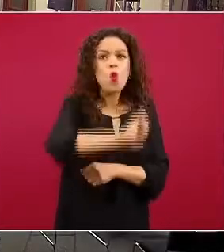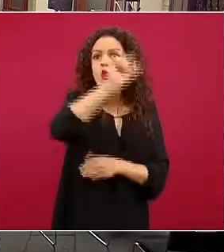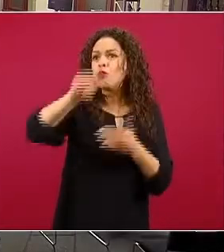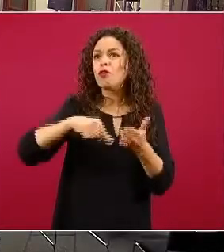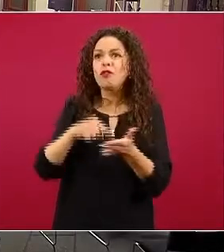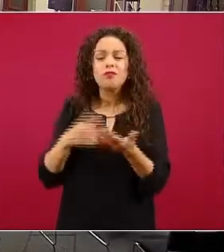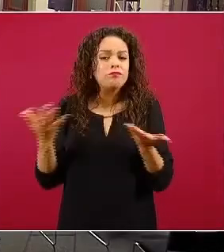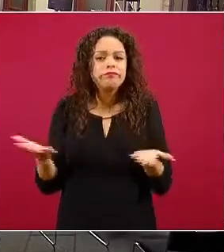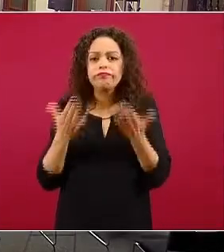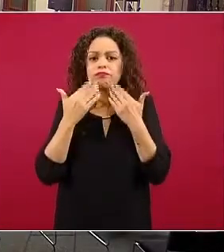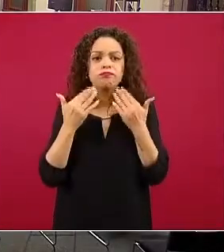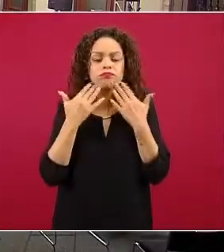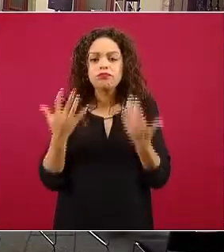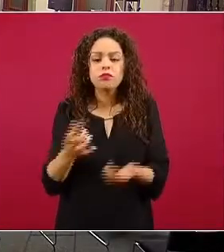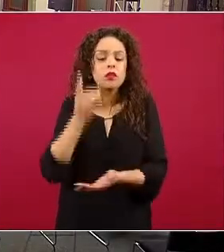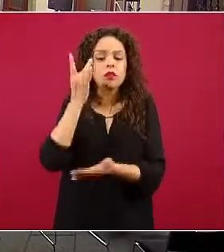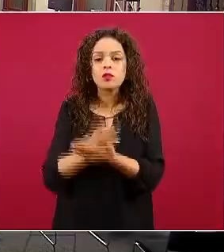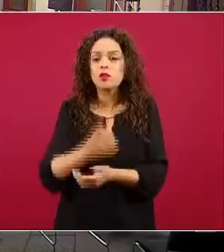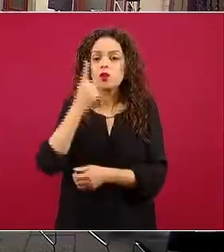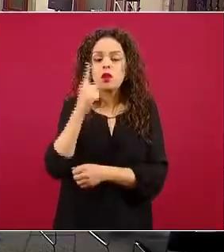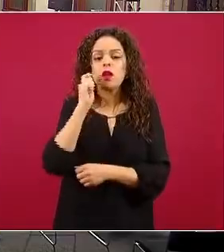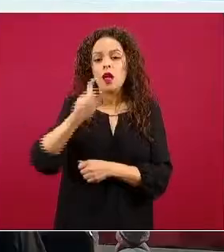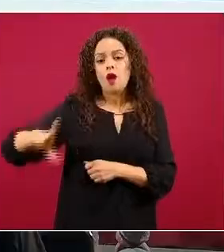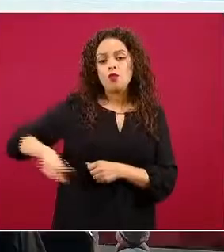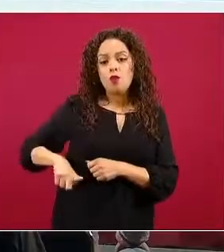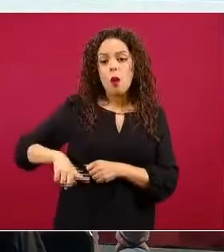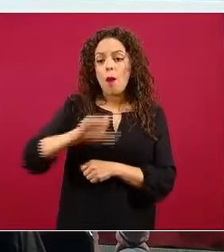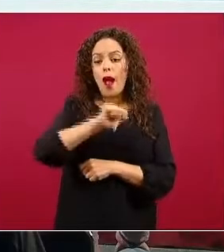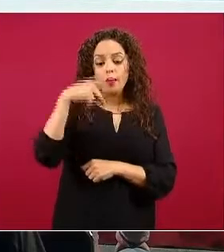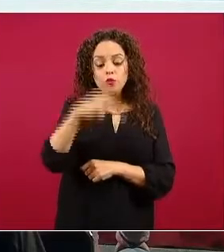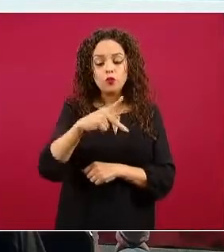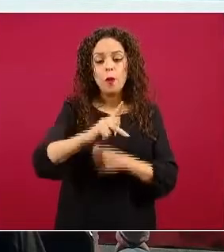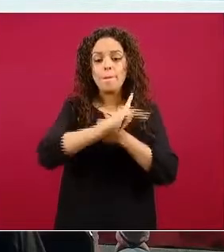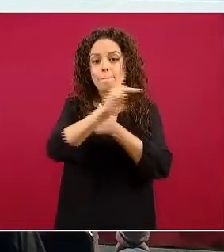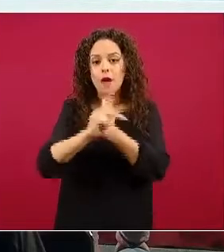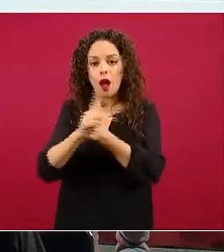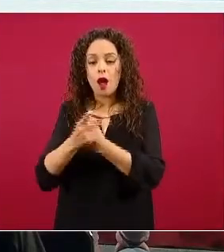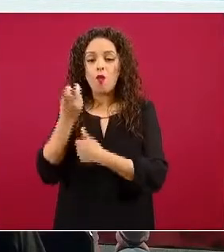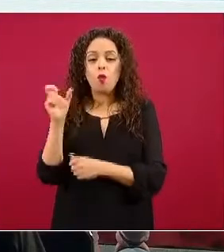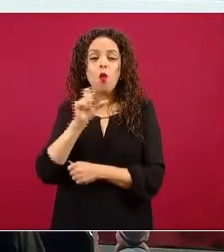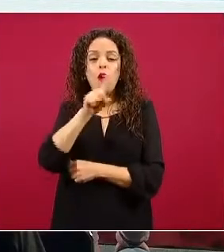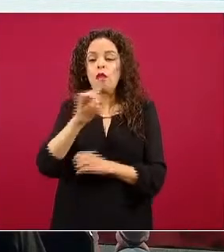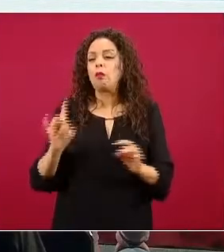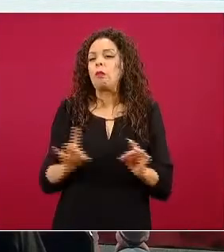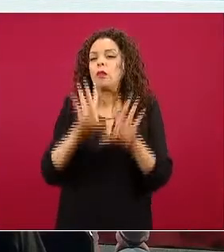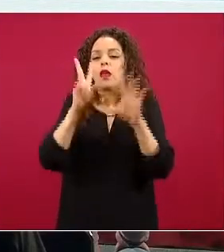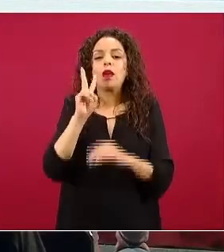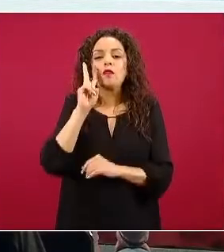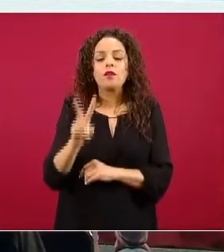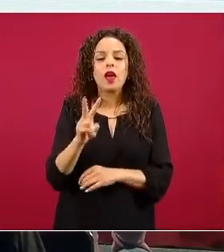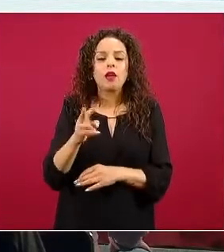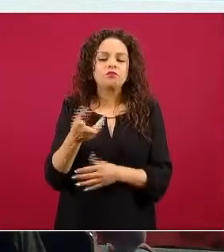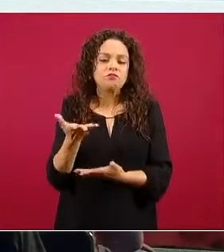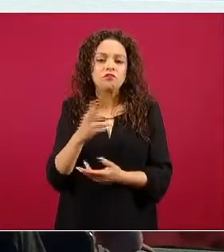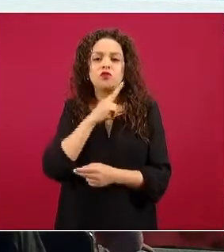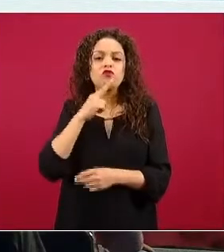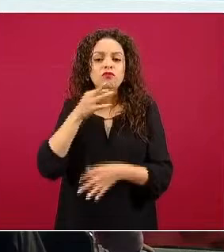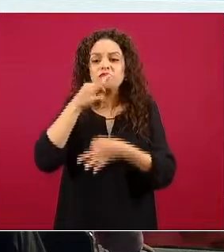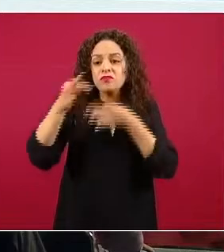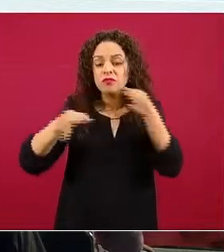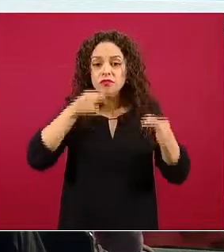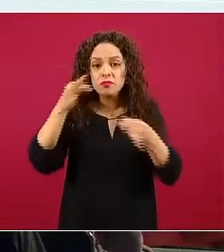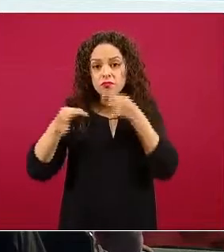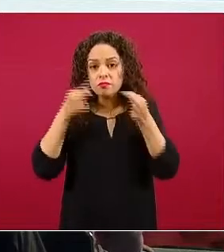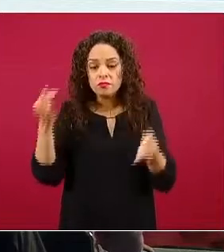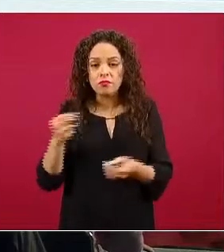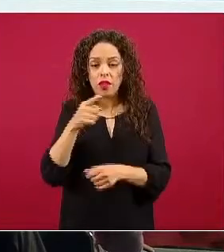los países. Por eso, por ahí cuando vean que algún sitio web o alguna noticia dice el